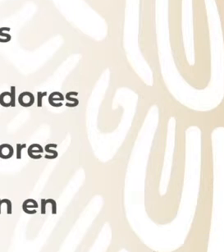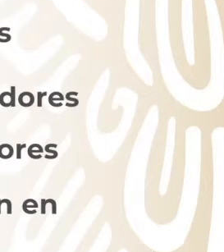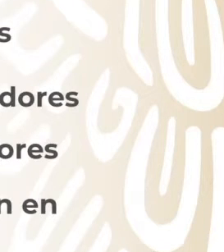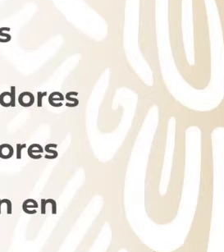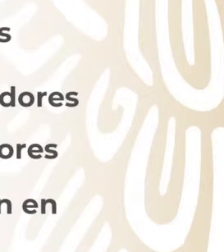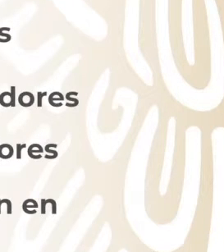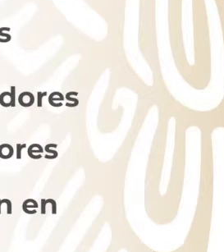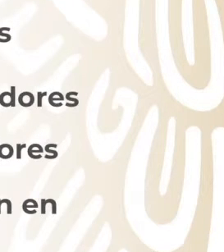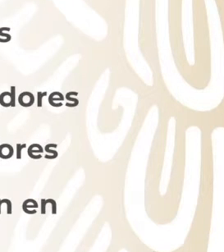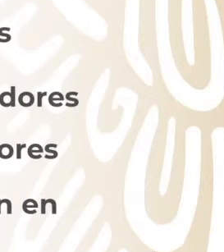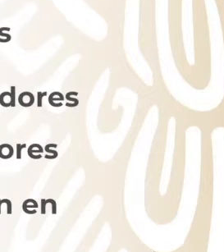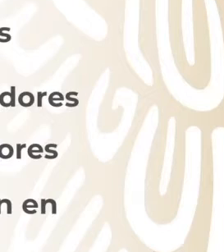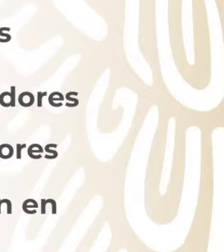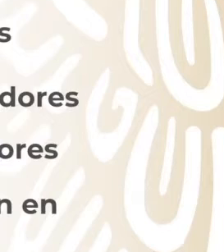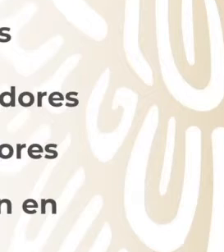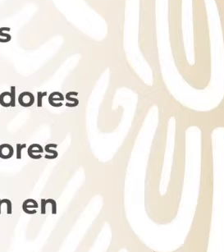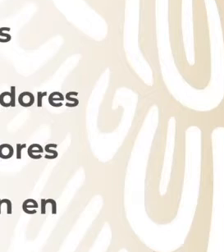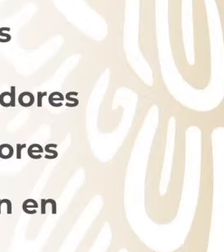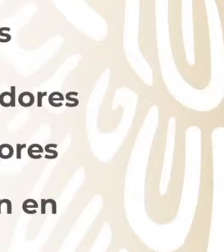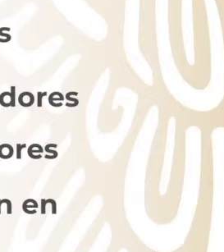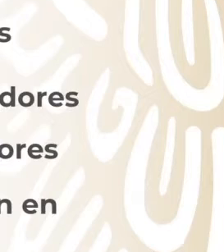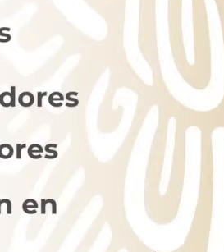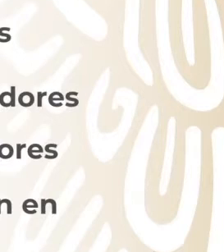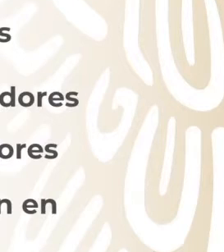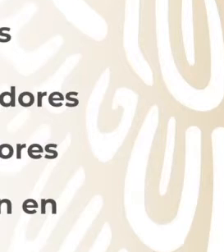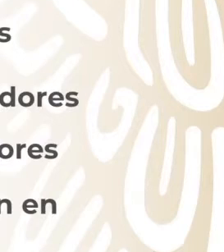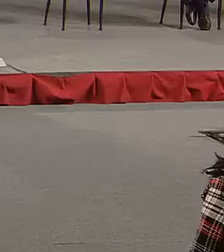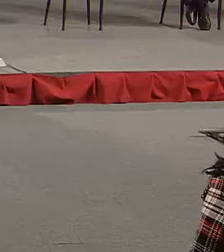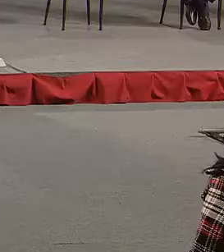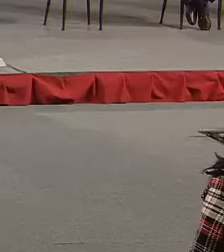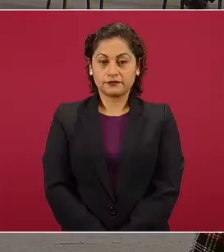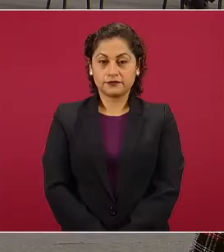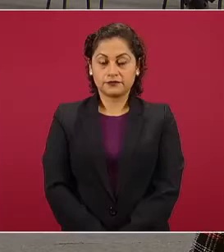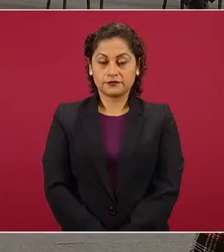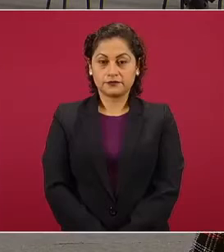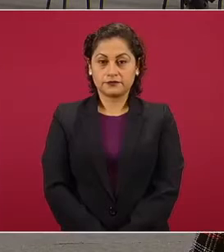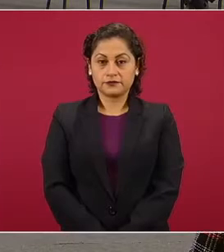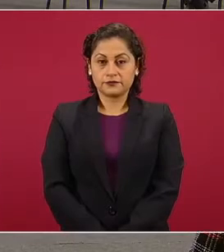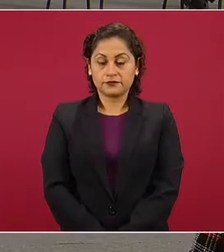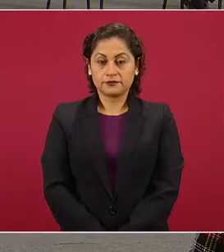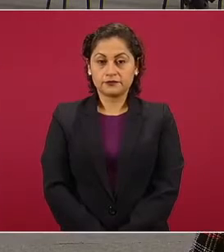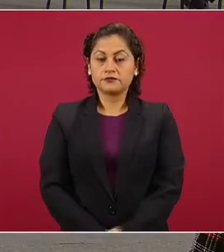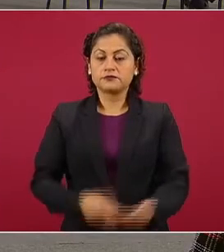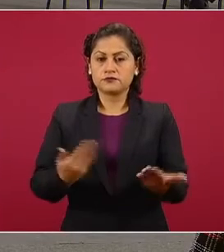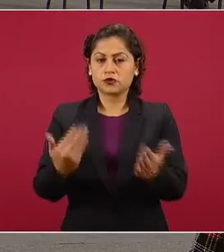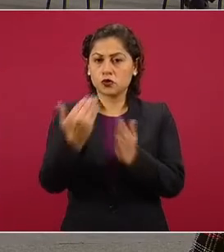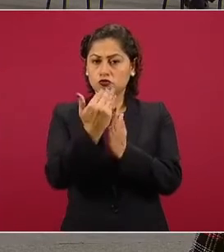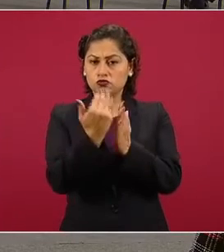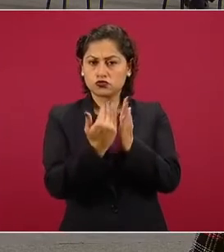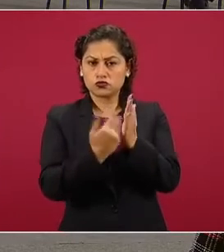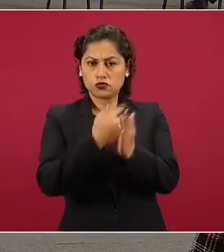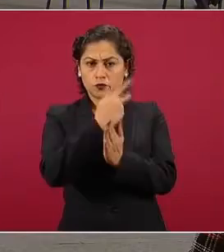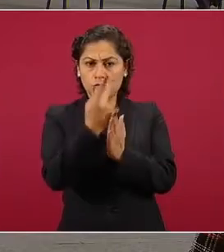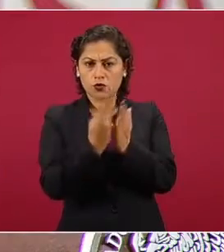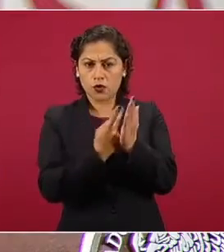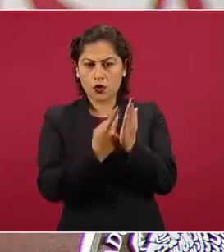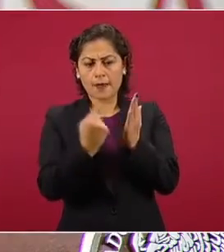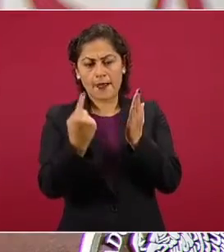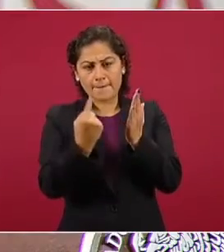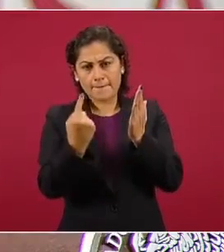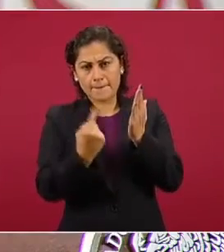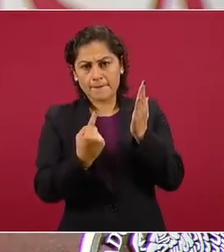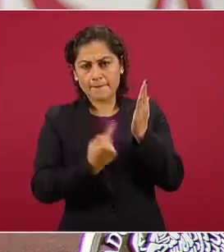100% el primer año, con la finalidad de recuperar la